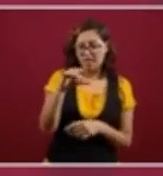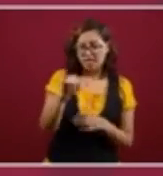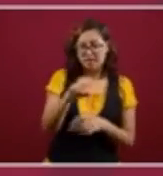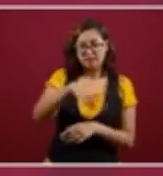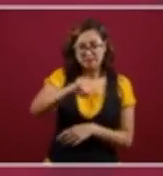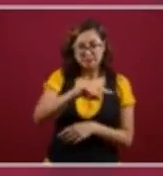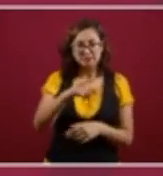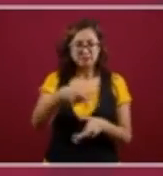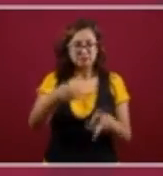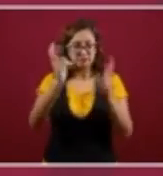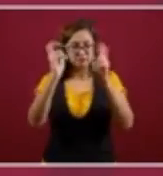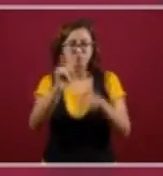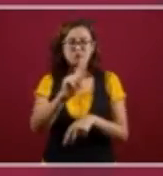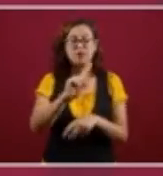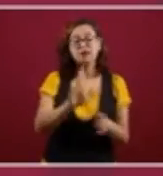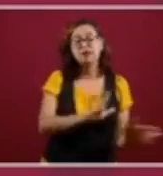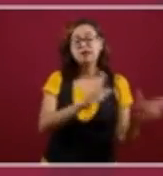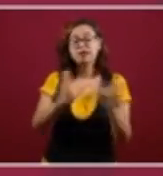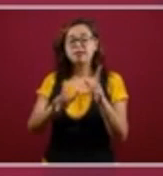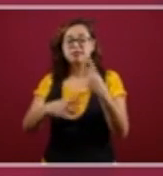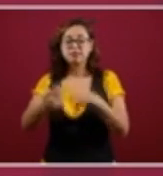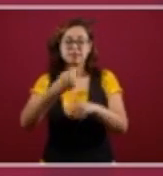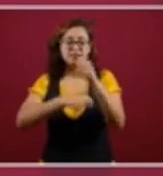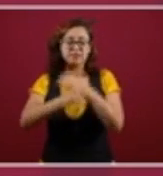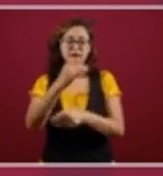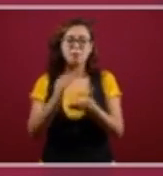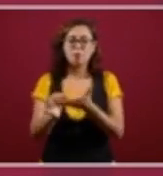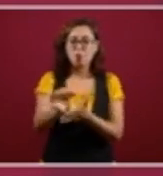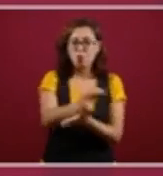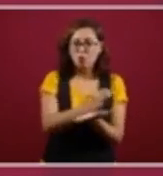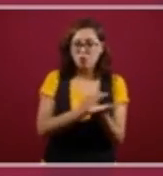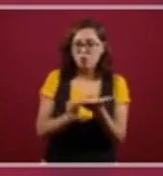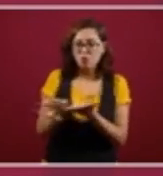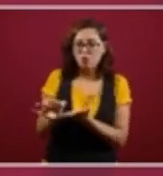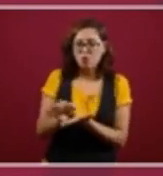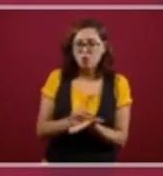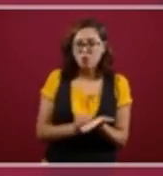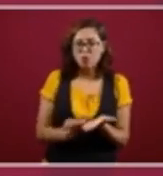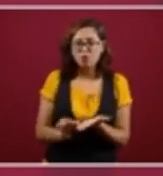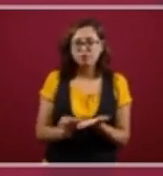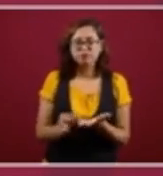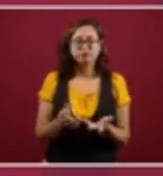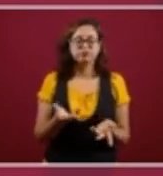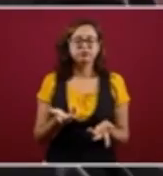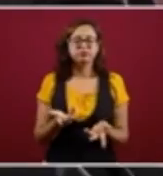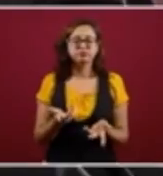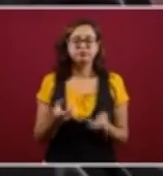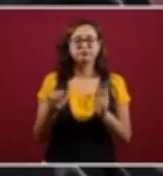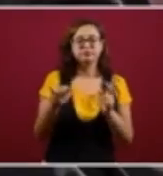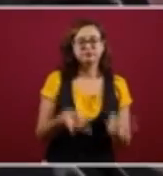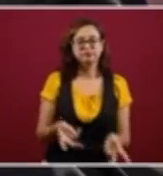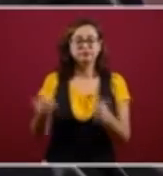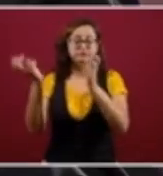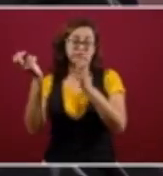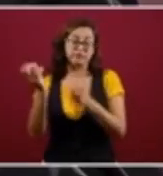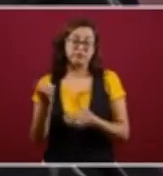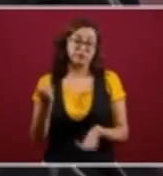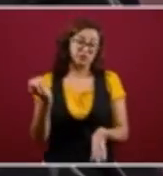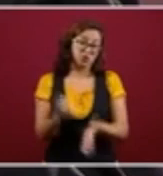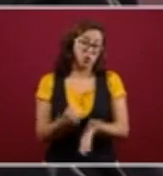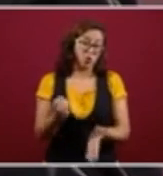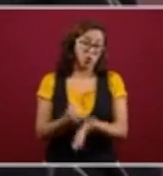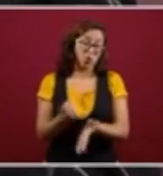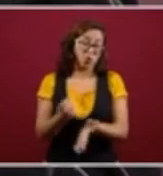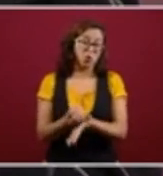tiendas que venden monedas, y se llevaron centenarios